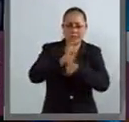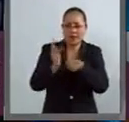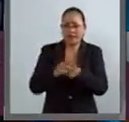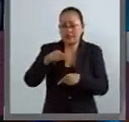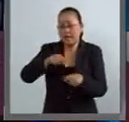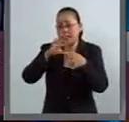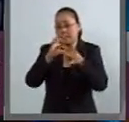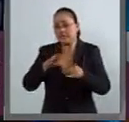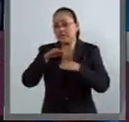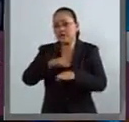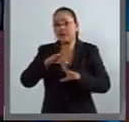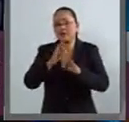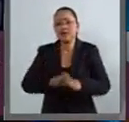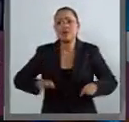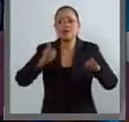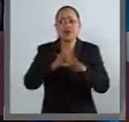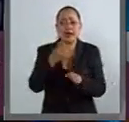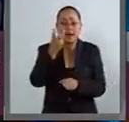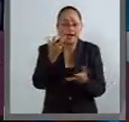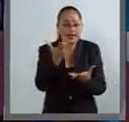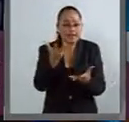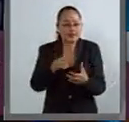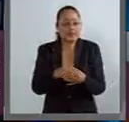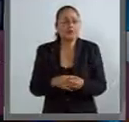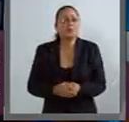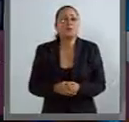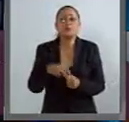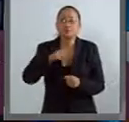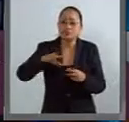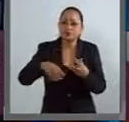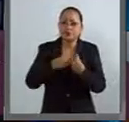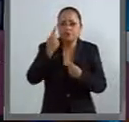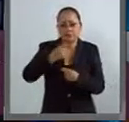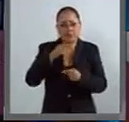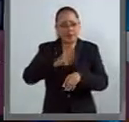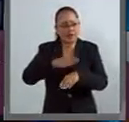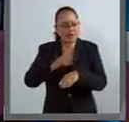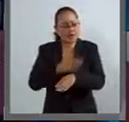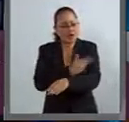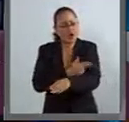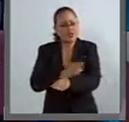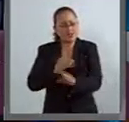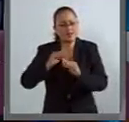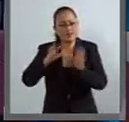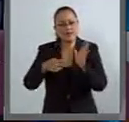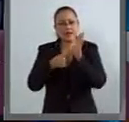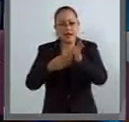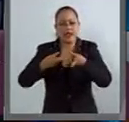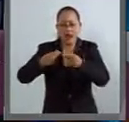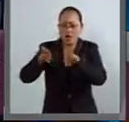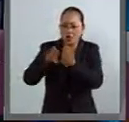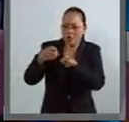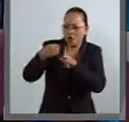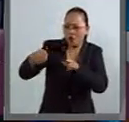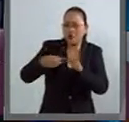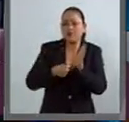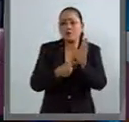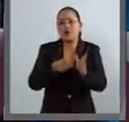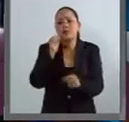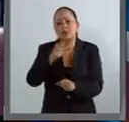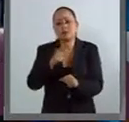se dijo que esta acción contribuye a la transparencia, a la rendición de cuentas, así como a